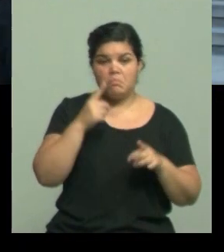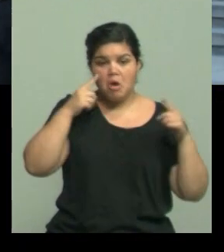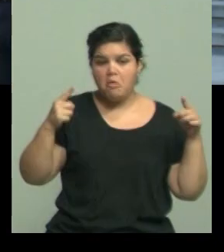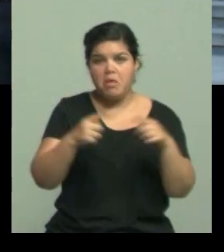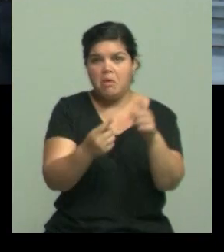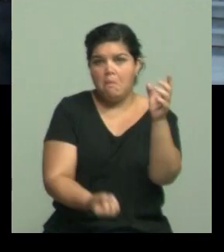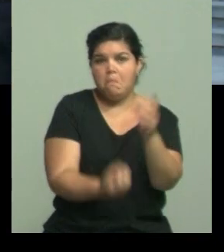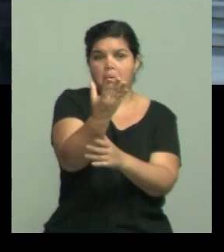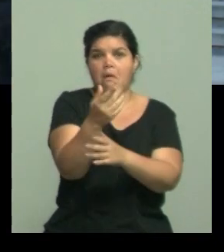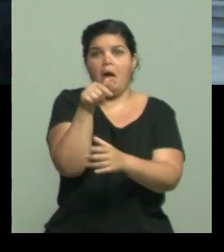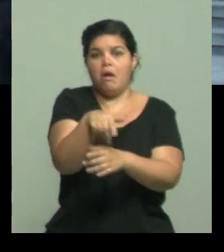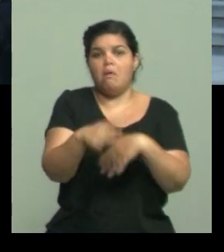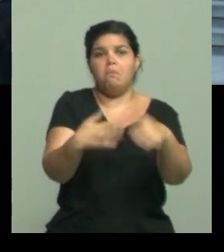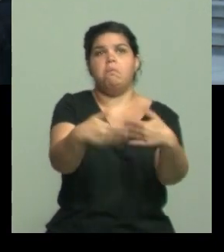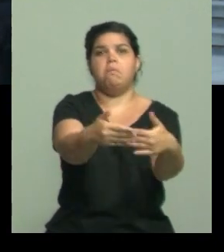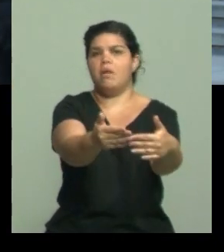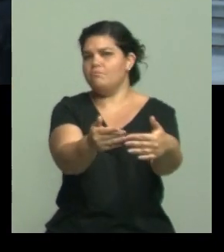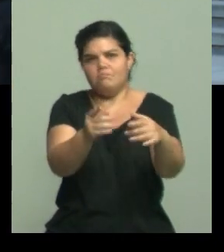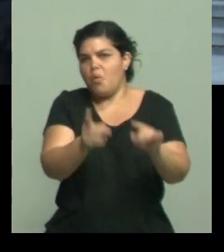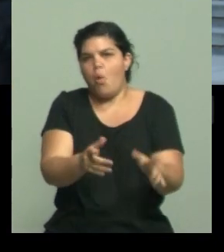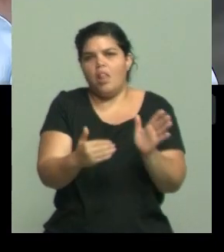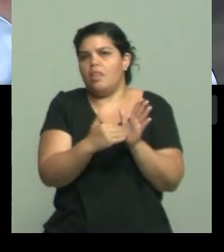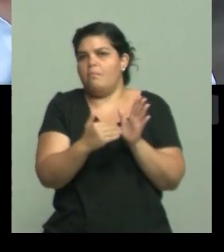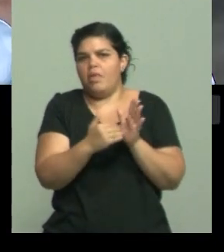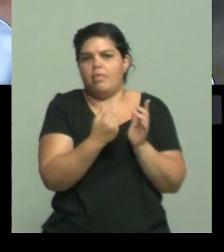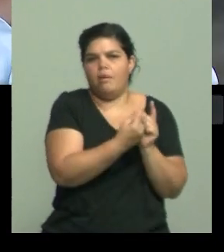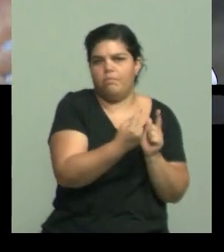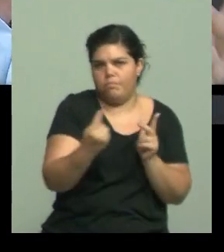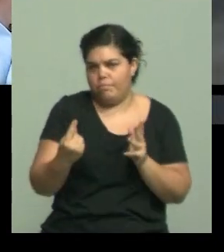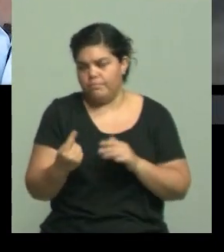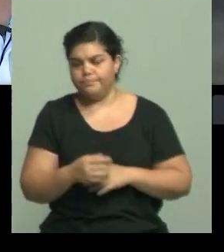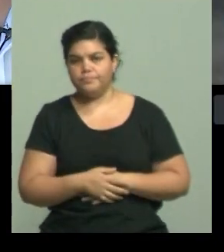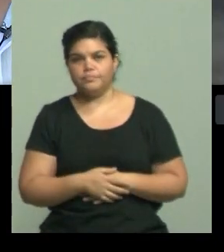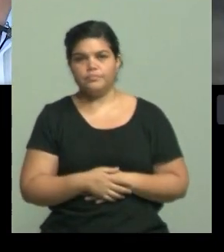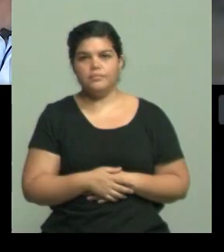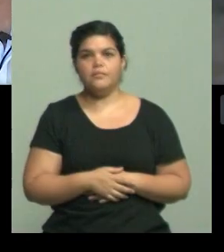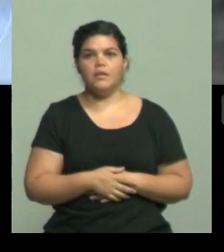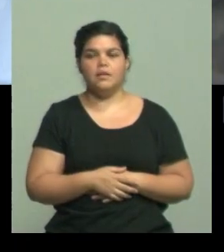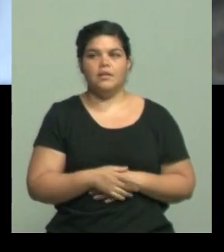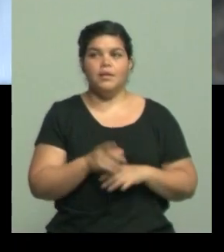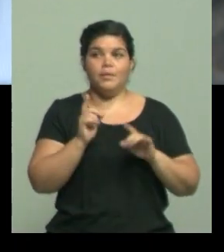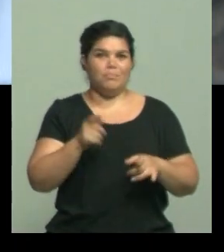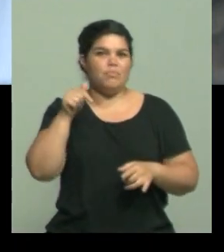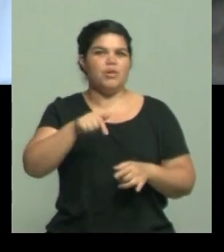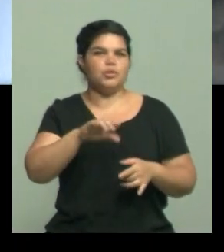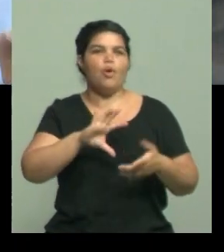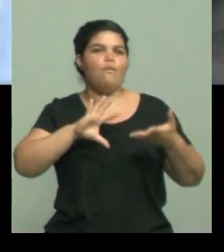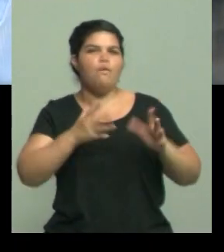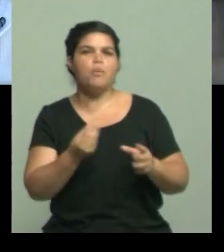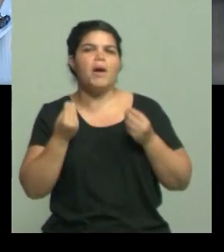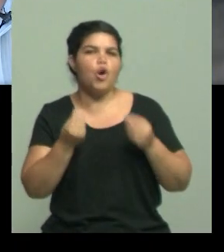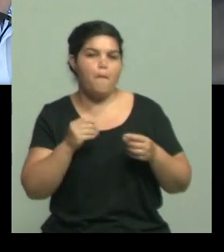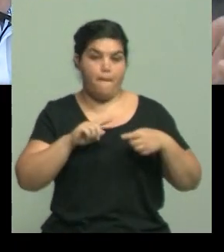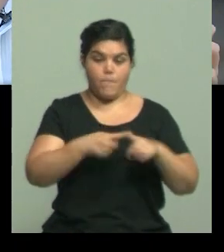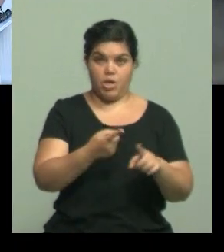de eso. Eso se ve. Bueno, esto pasa en un sistema político y bueno, no hay forma de eso.